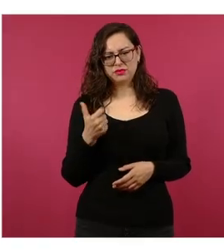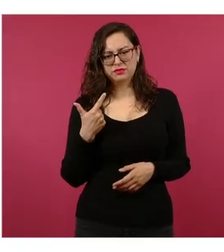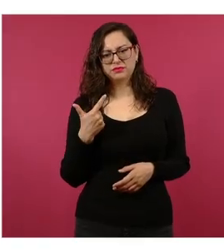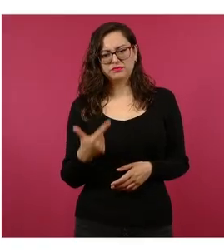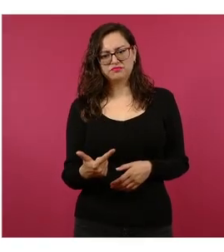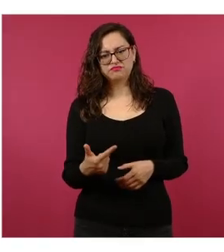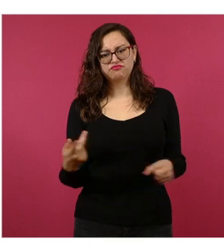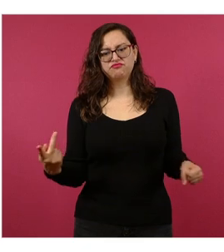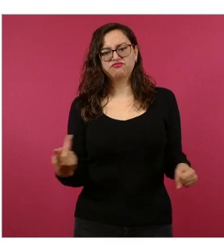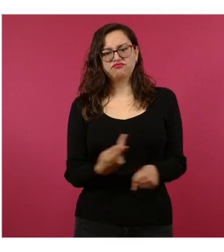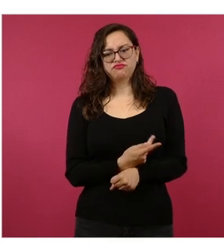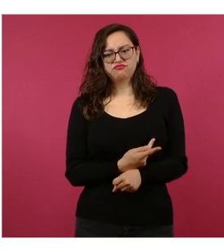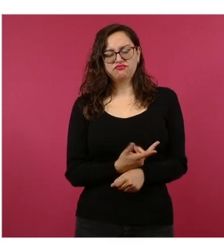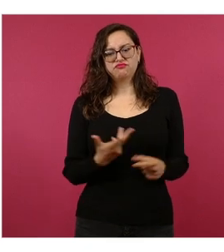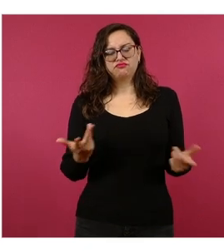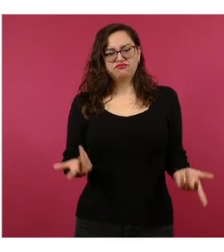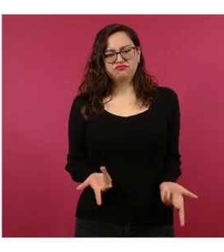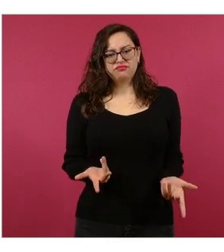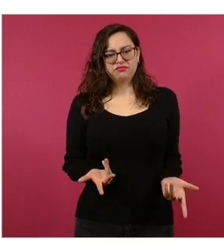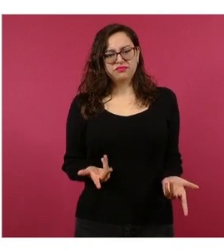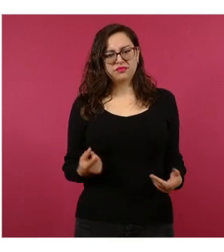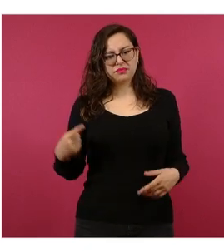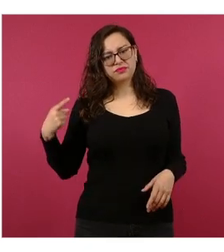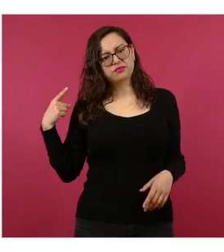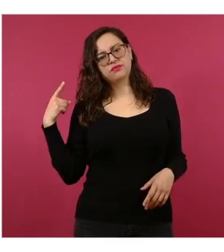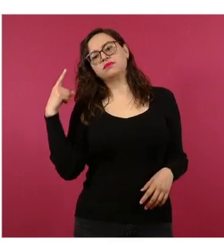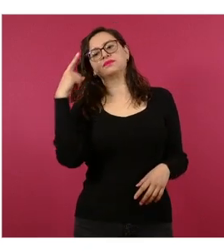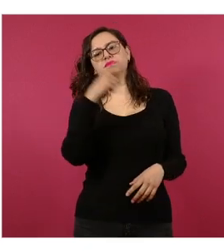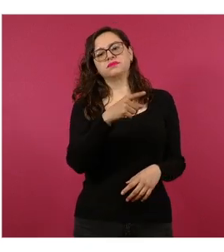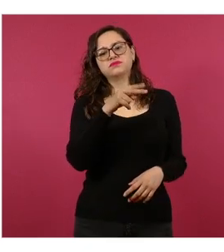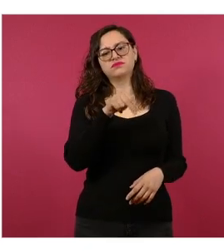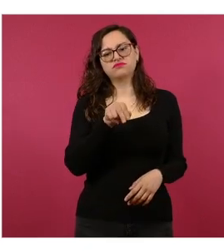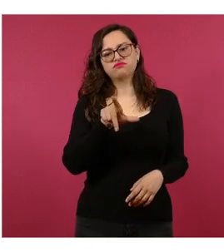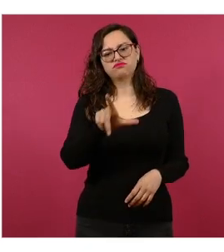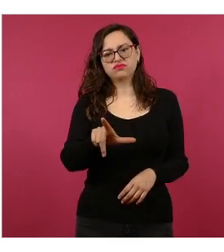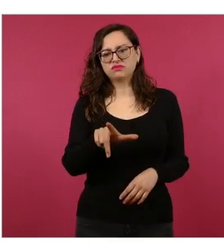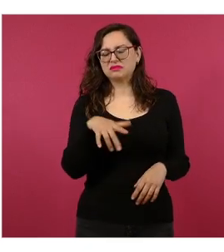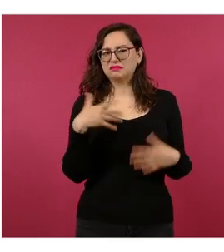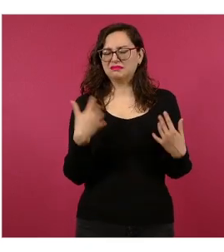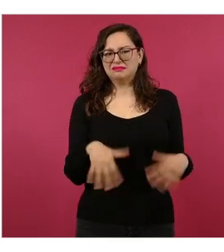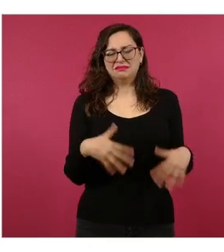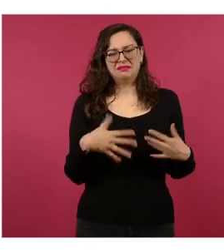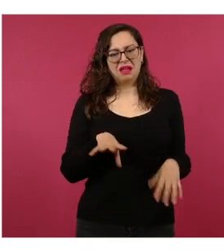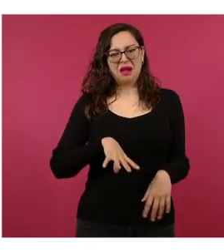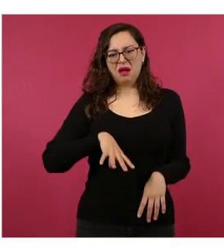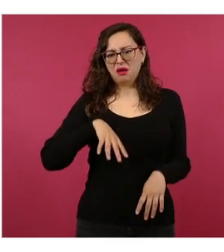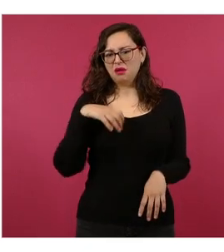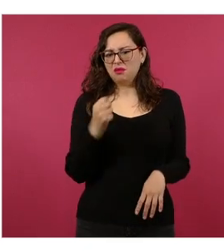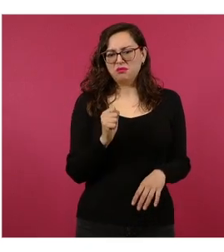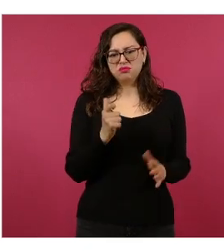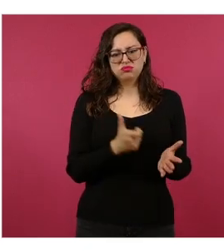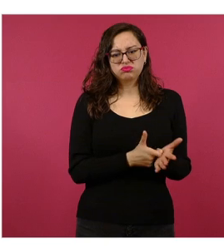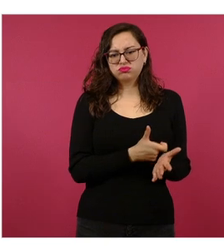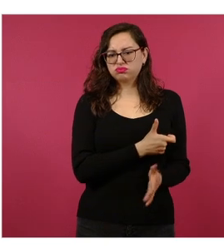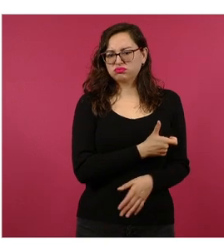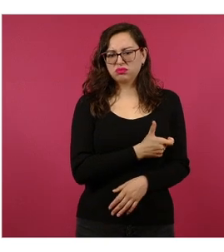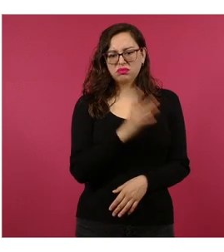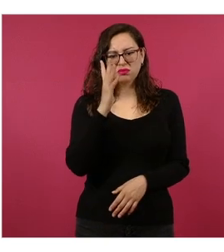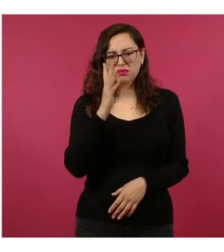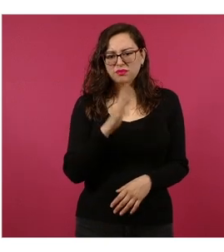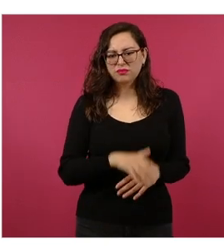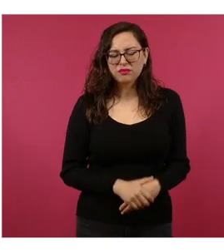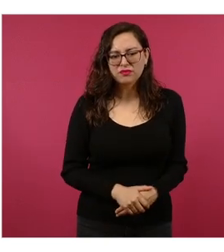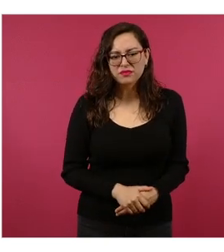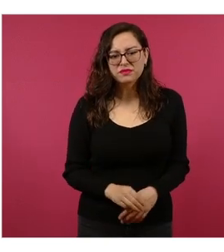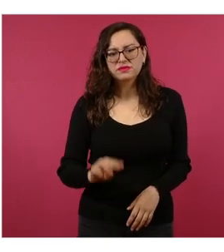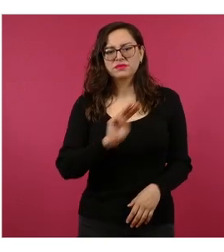caen bien sus propios clientes, creo que sí los están afectando bastante. Y en el caso del municipio de Guadalupe, Nuevo León,